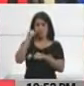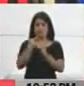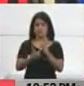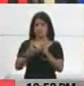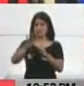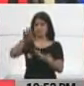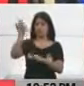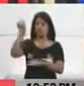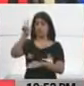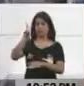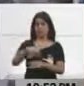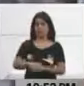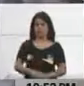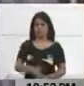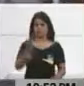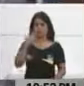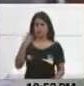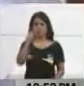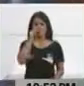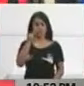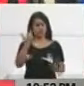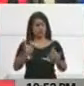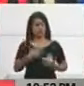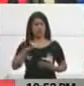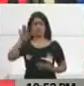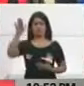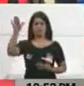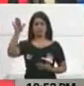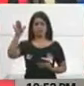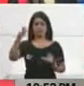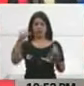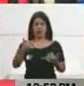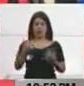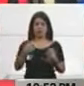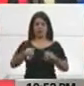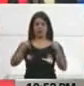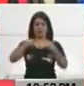Venezuela. Porque él dice, yo soy el futuro. Ustedes no lo ven ahora con una chaqueta de pavo.